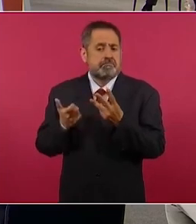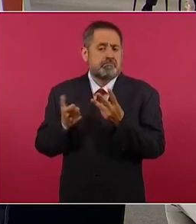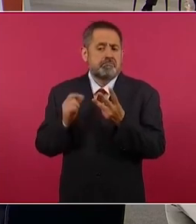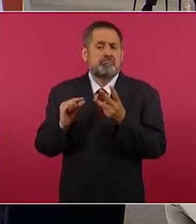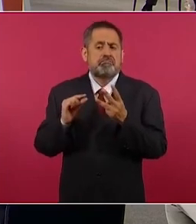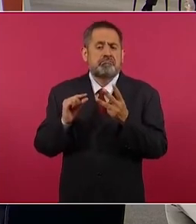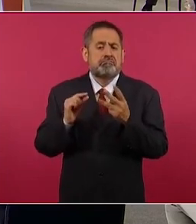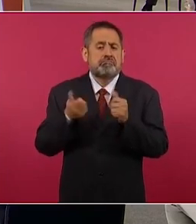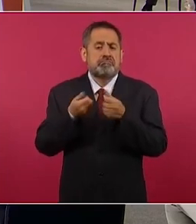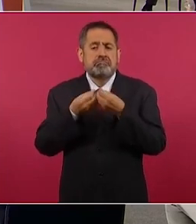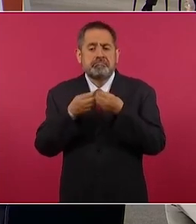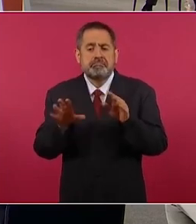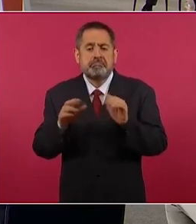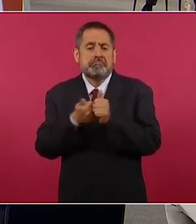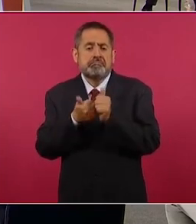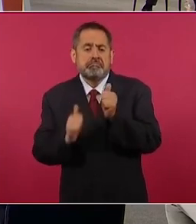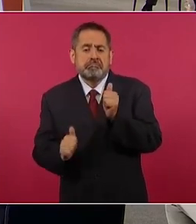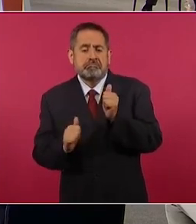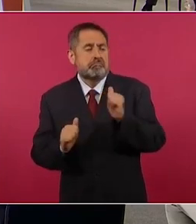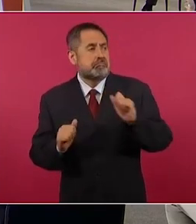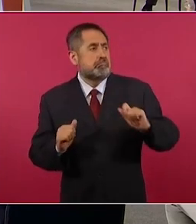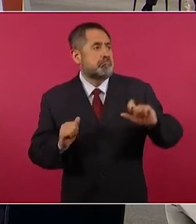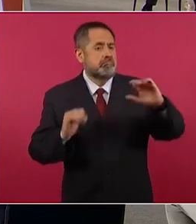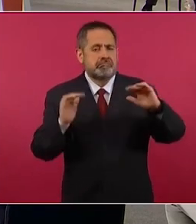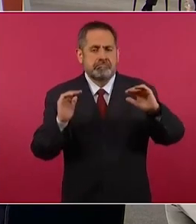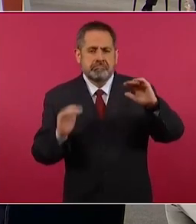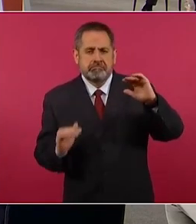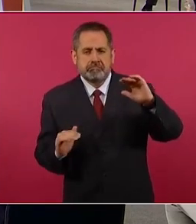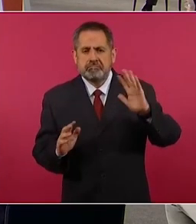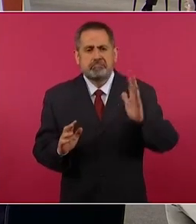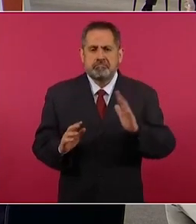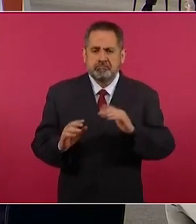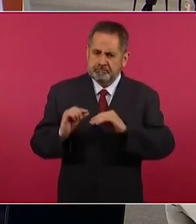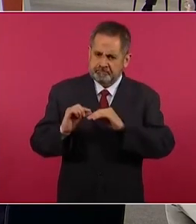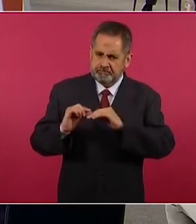sin devaluación. Esto es apreciación.